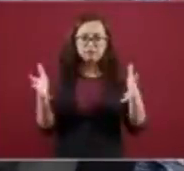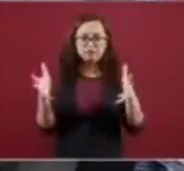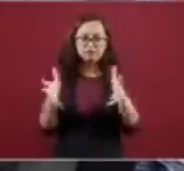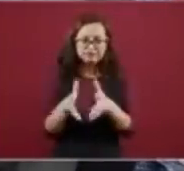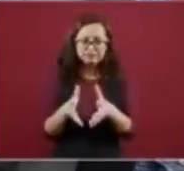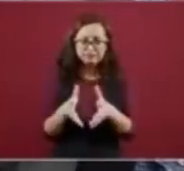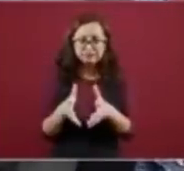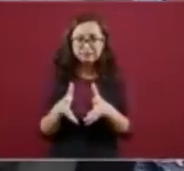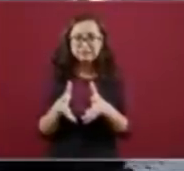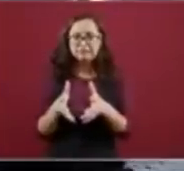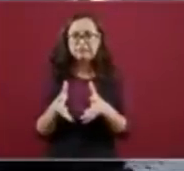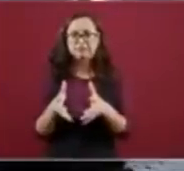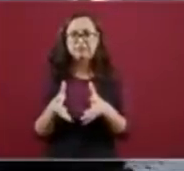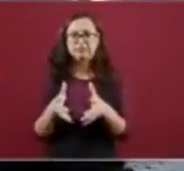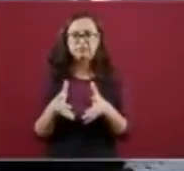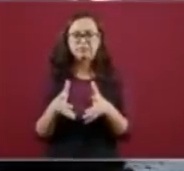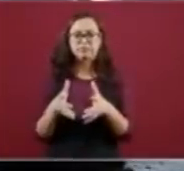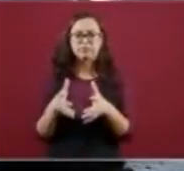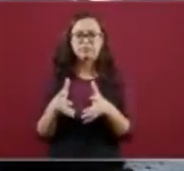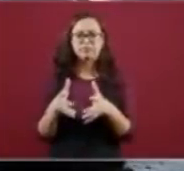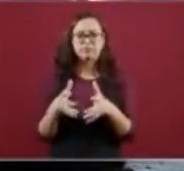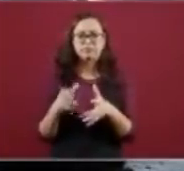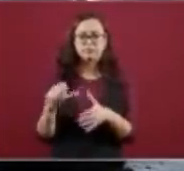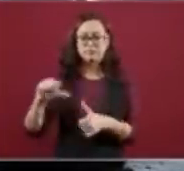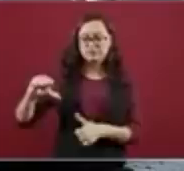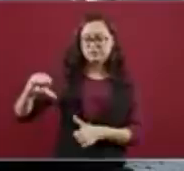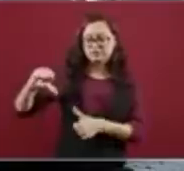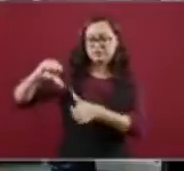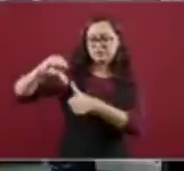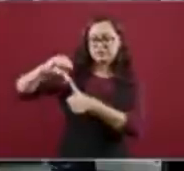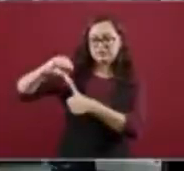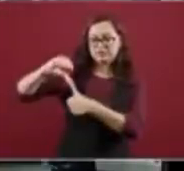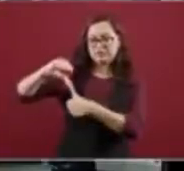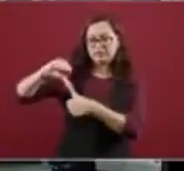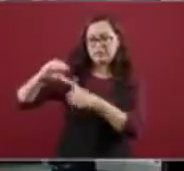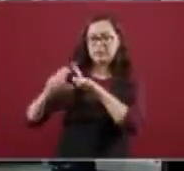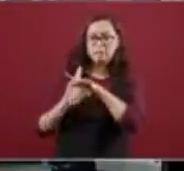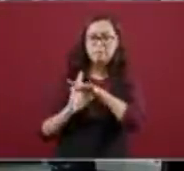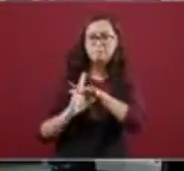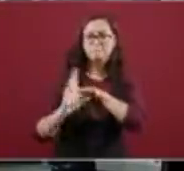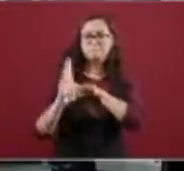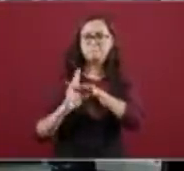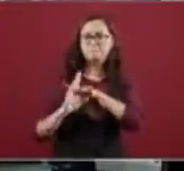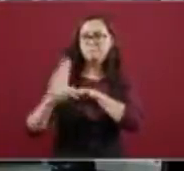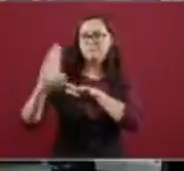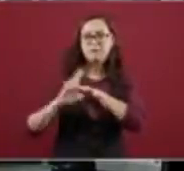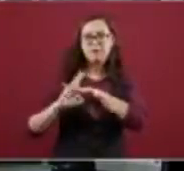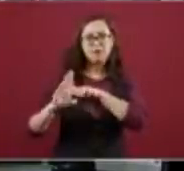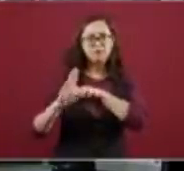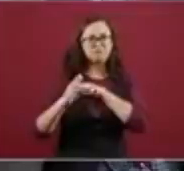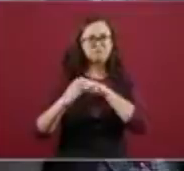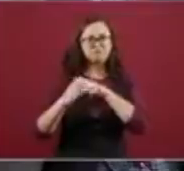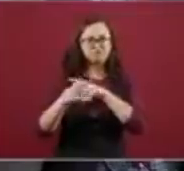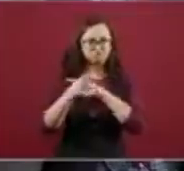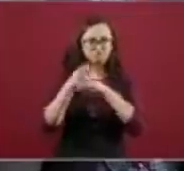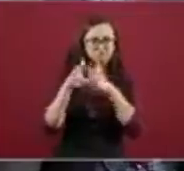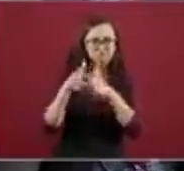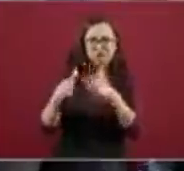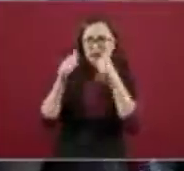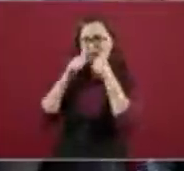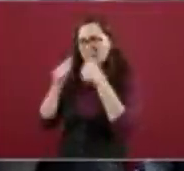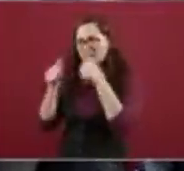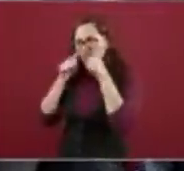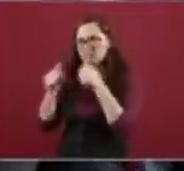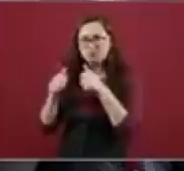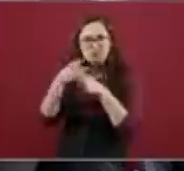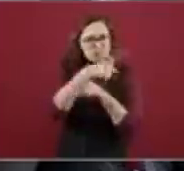¿seguirán siendo los migrantes centroamericanos una prioridad para su gobierno con estos números, con esta expectativa de crecimiento? Y